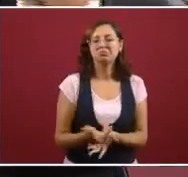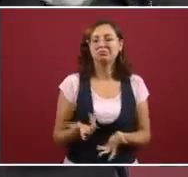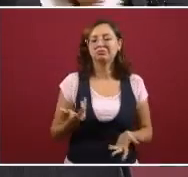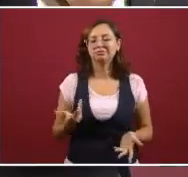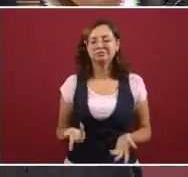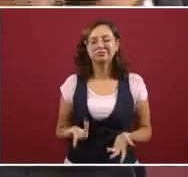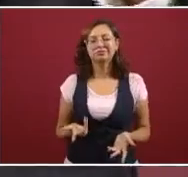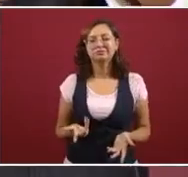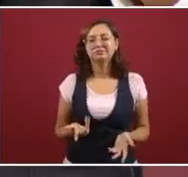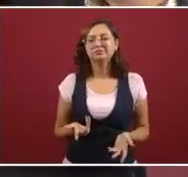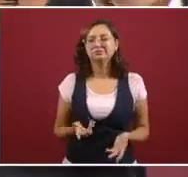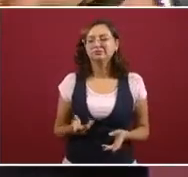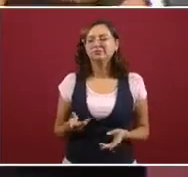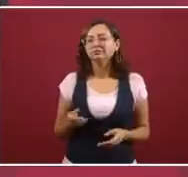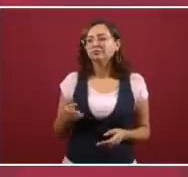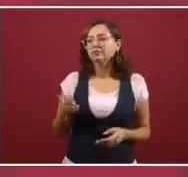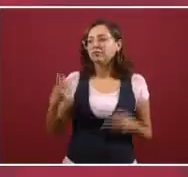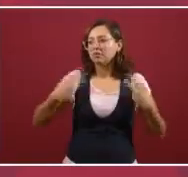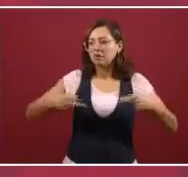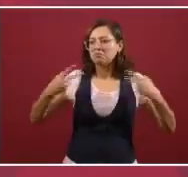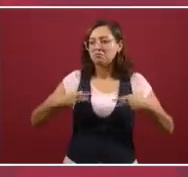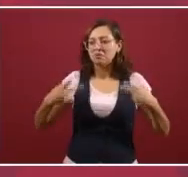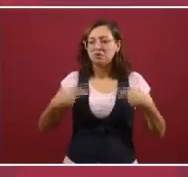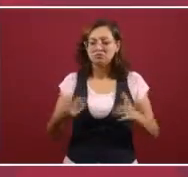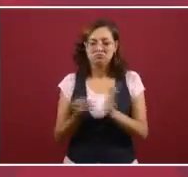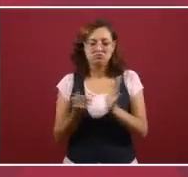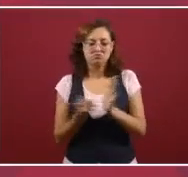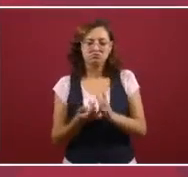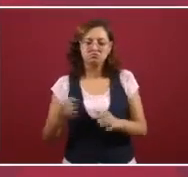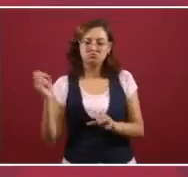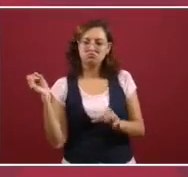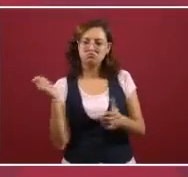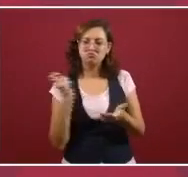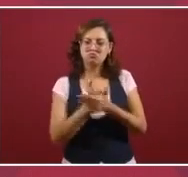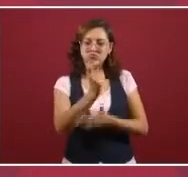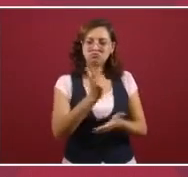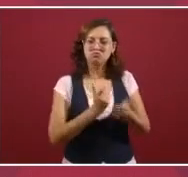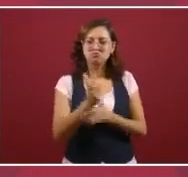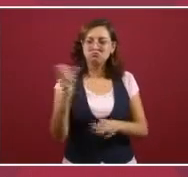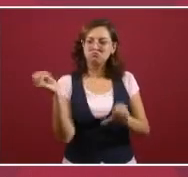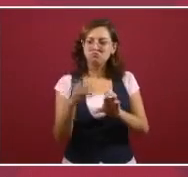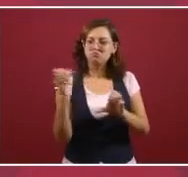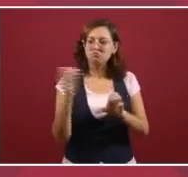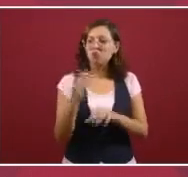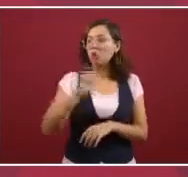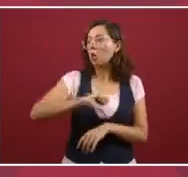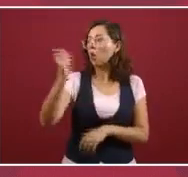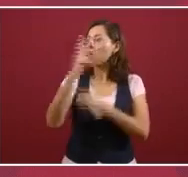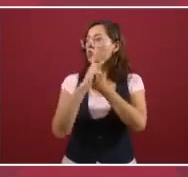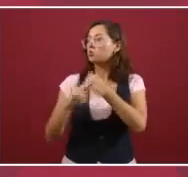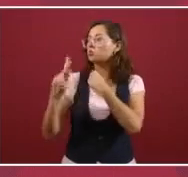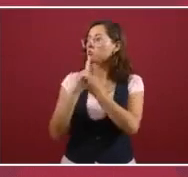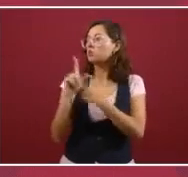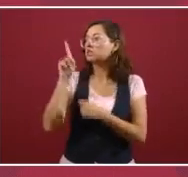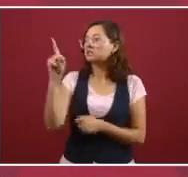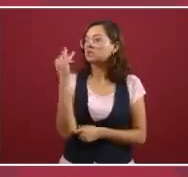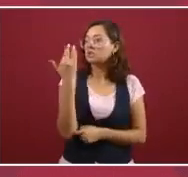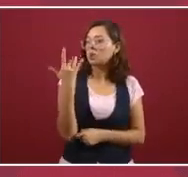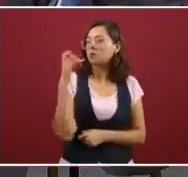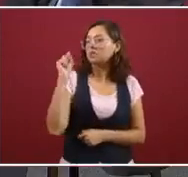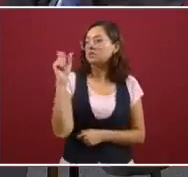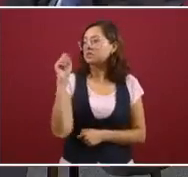que la contribución fiscal con relación al producto en otros países era del 50,